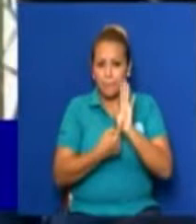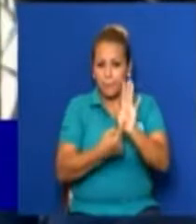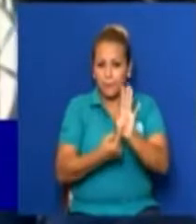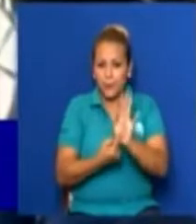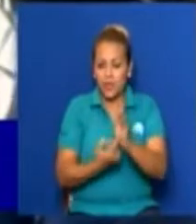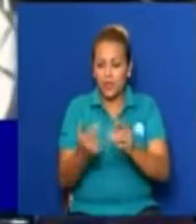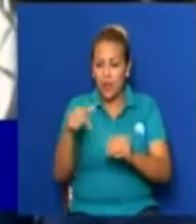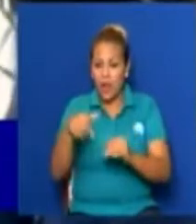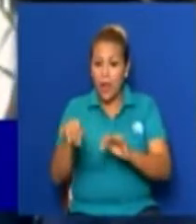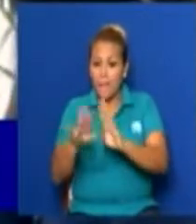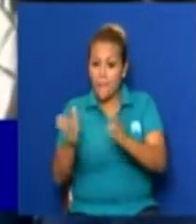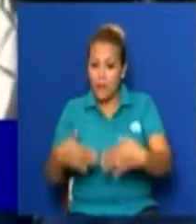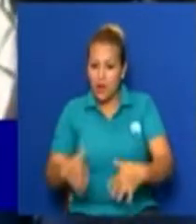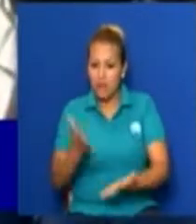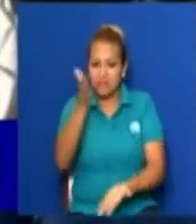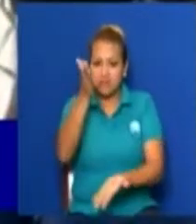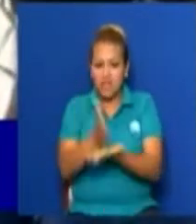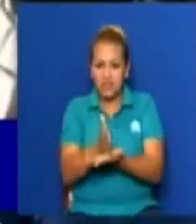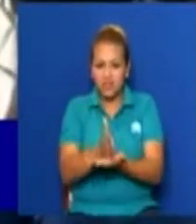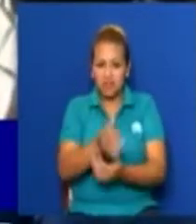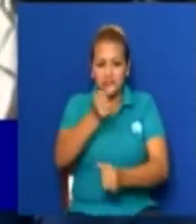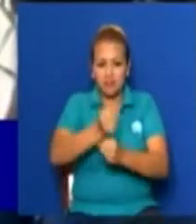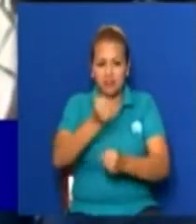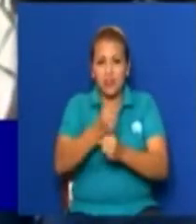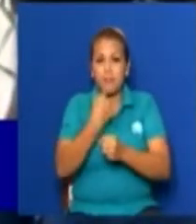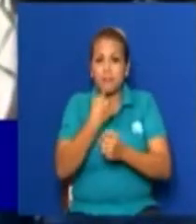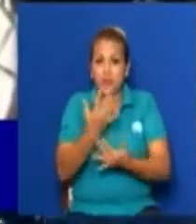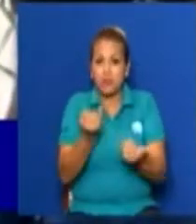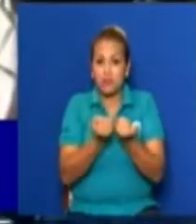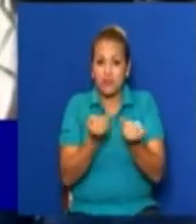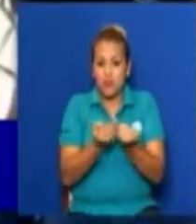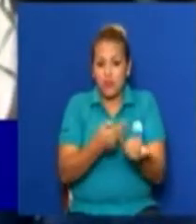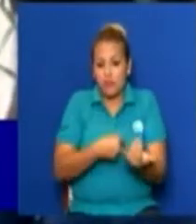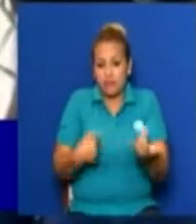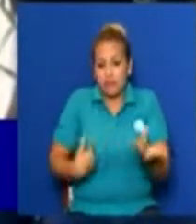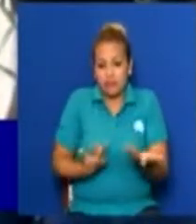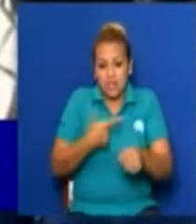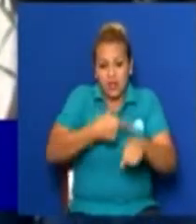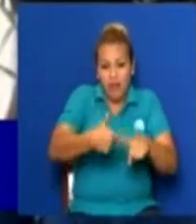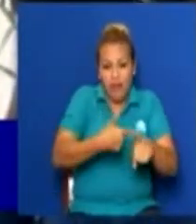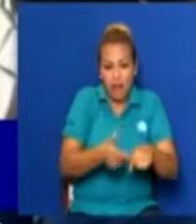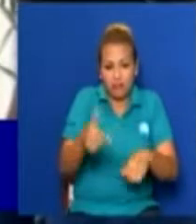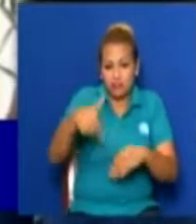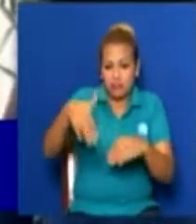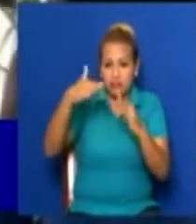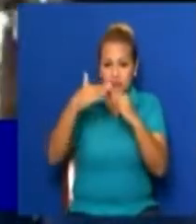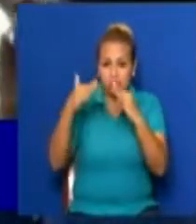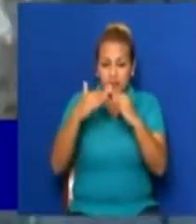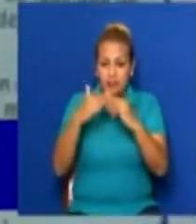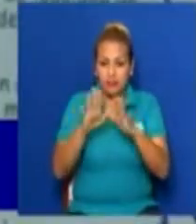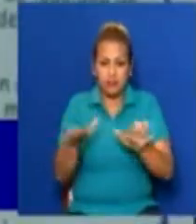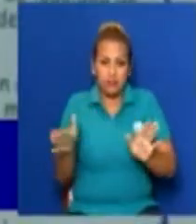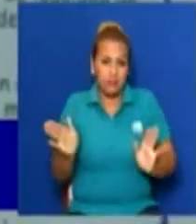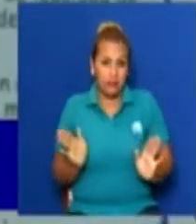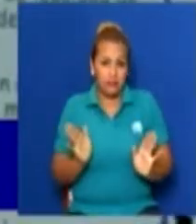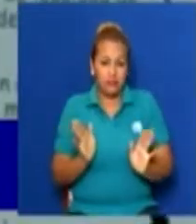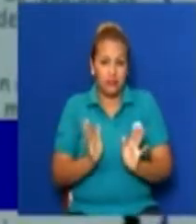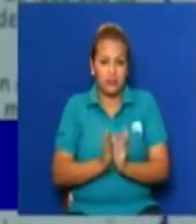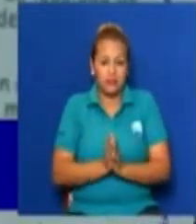familia, para poder mantener todos los aspectos de la